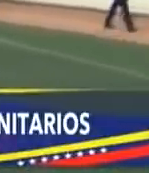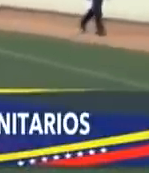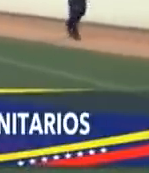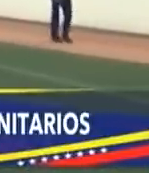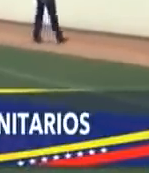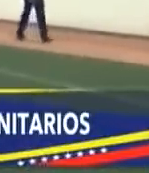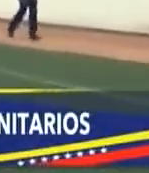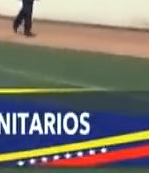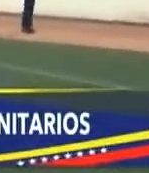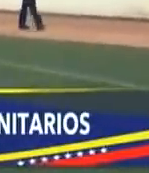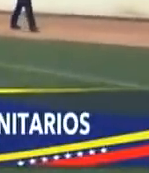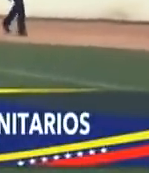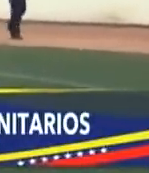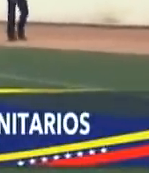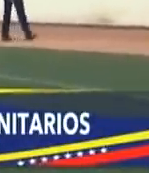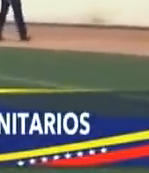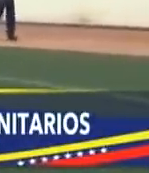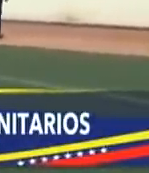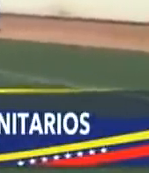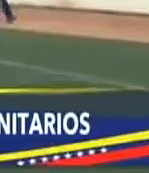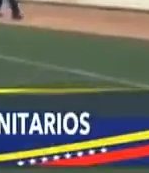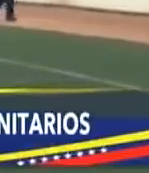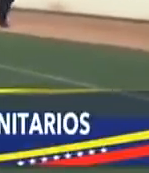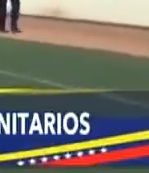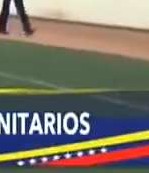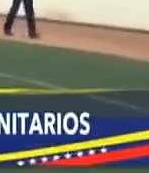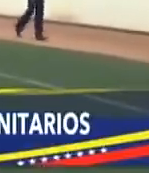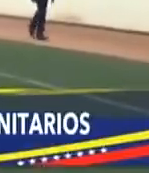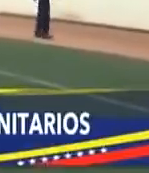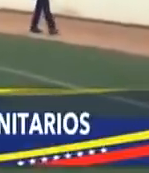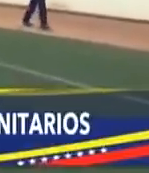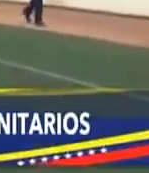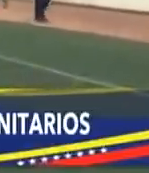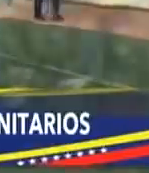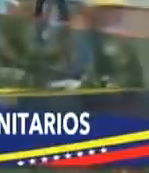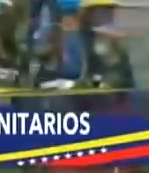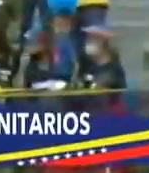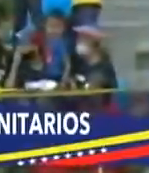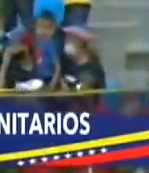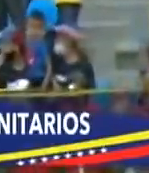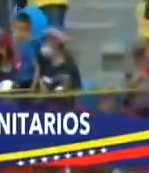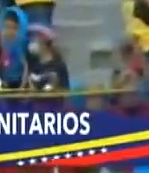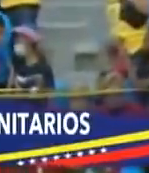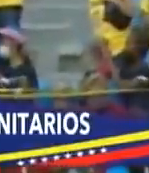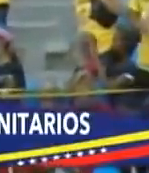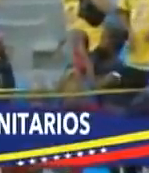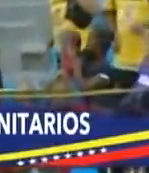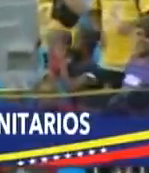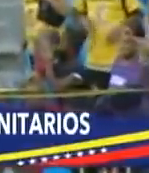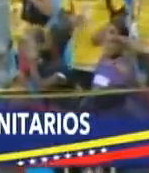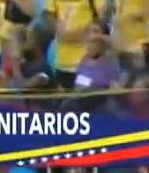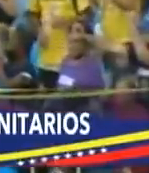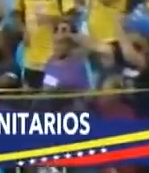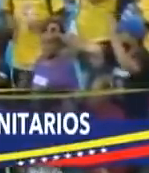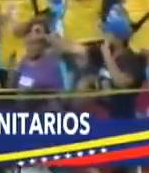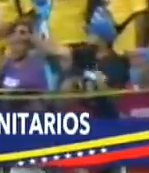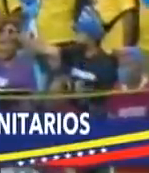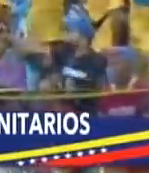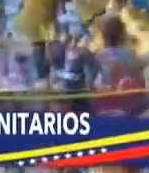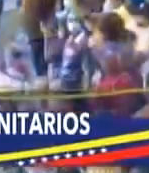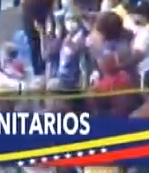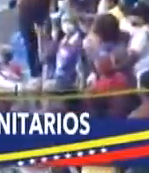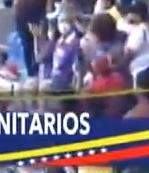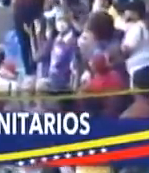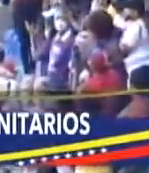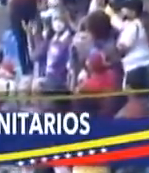frente, líderes y lideresas de las 11 parroquias, para dar este salto cualitativo en materia de